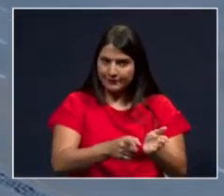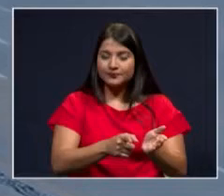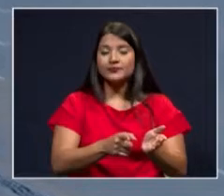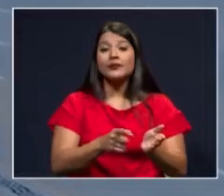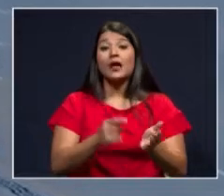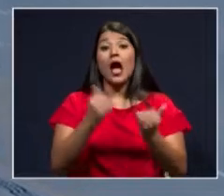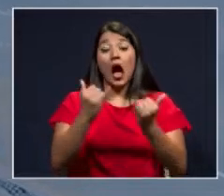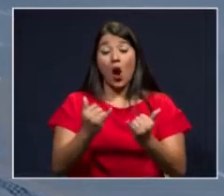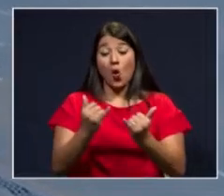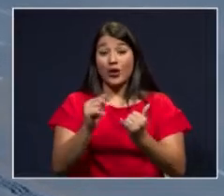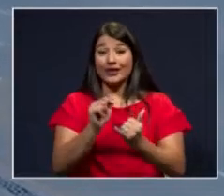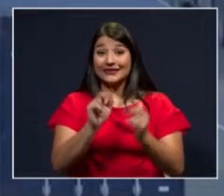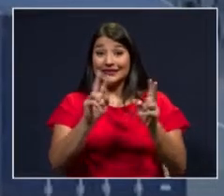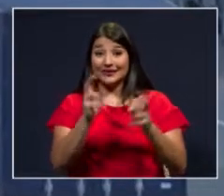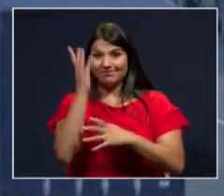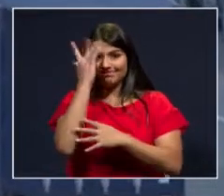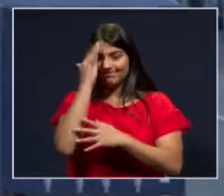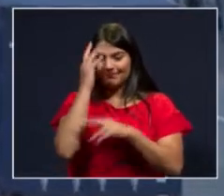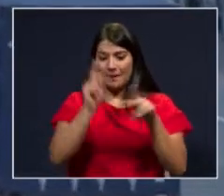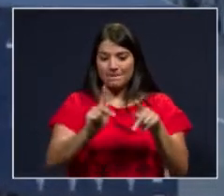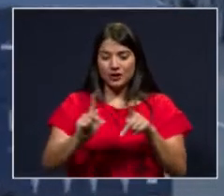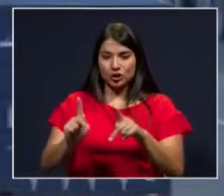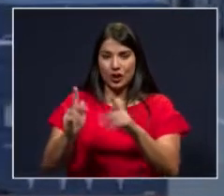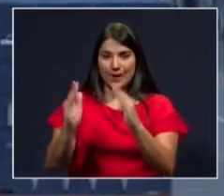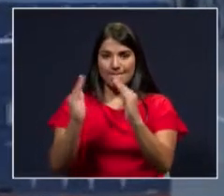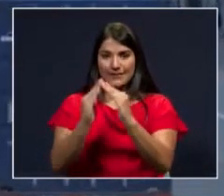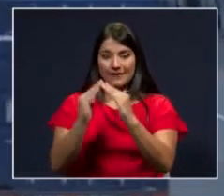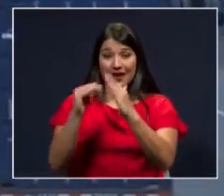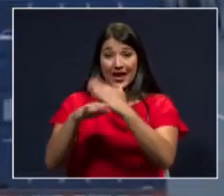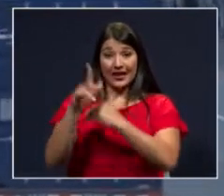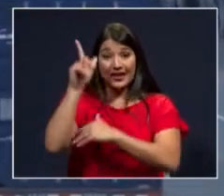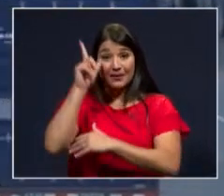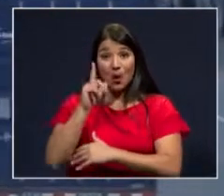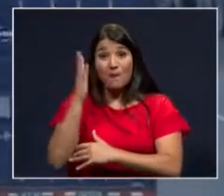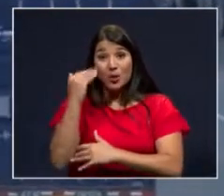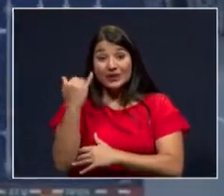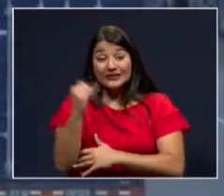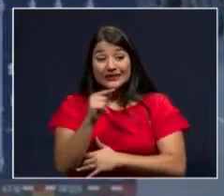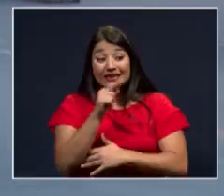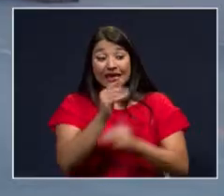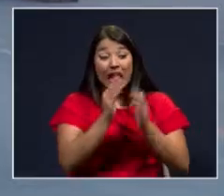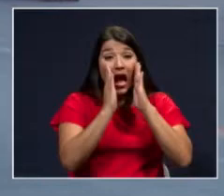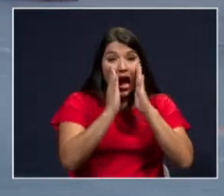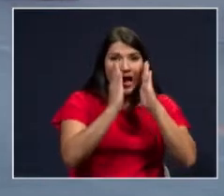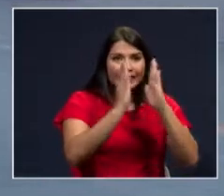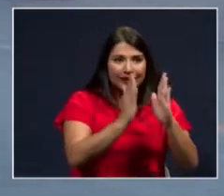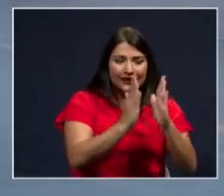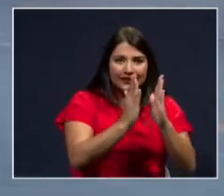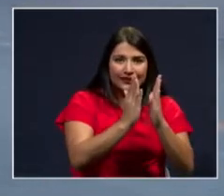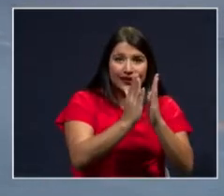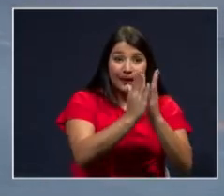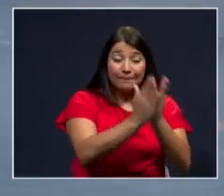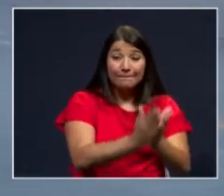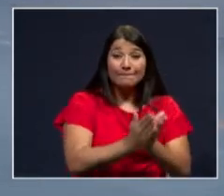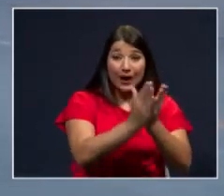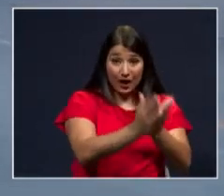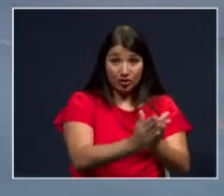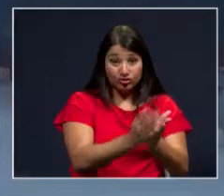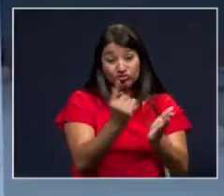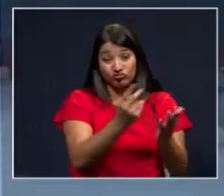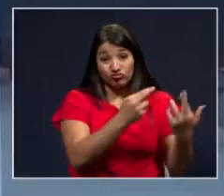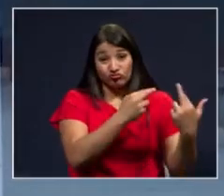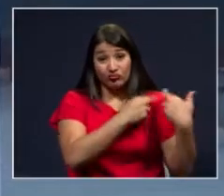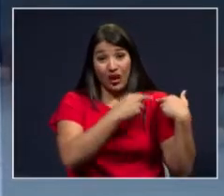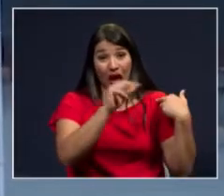preocupa a las fuerzas vivas y vecinos de la provincia de Limón, pues en caso de que estos barcos le correspondan solo a APM, significaría prácticamente el